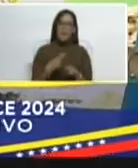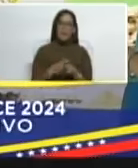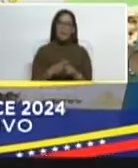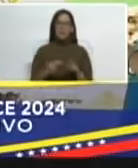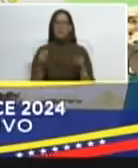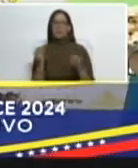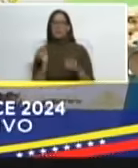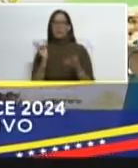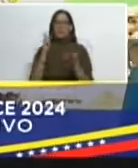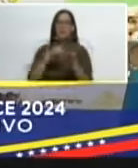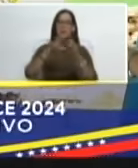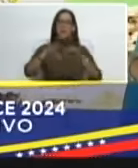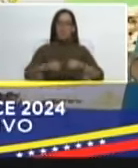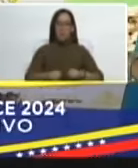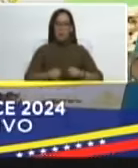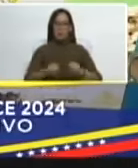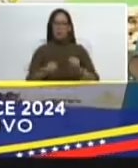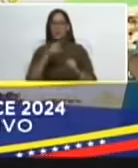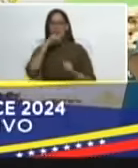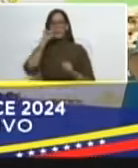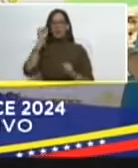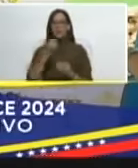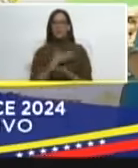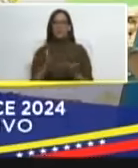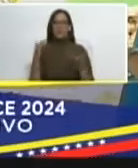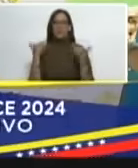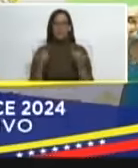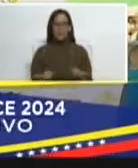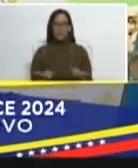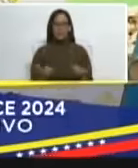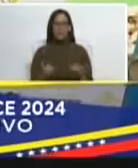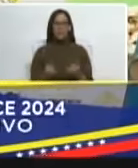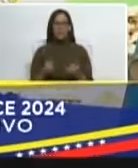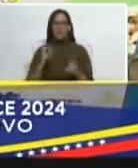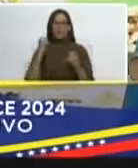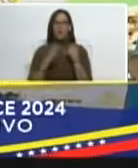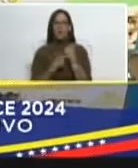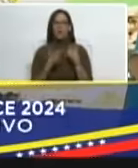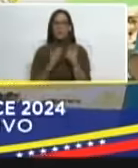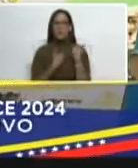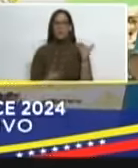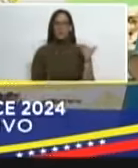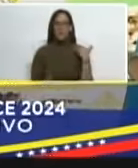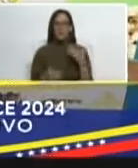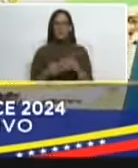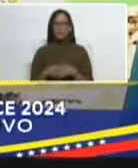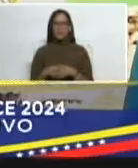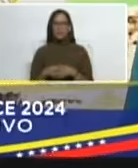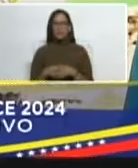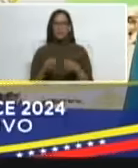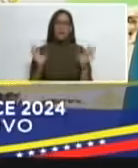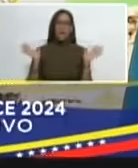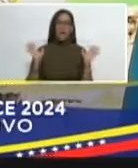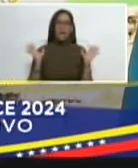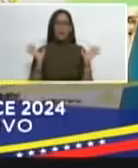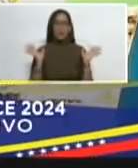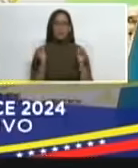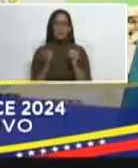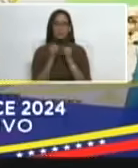invaden, que Maduro vete ya, que Guaidó es el presidente. ¡Ay, qué